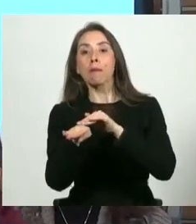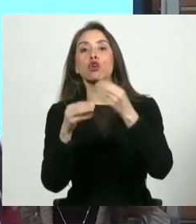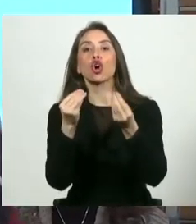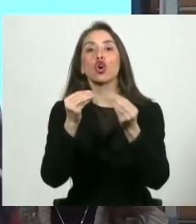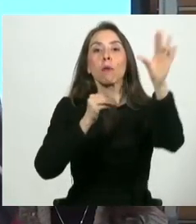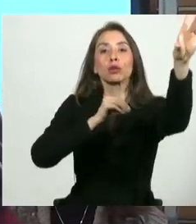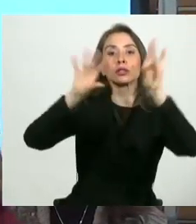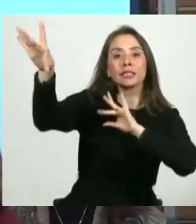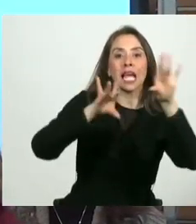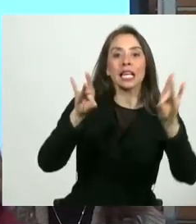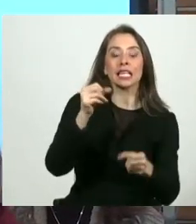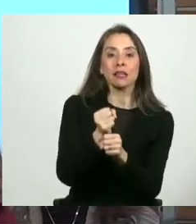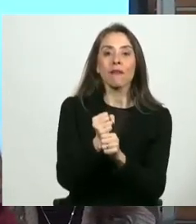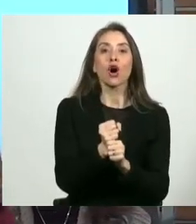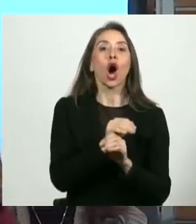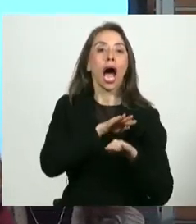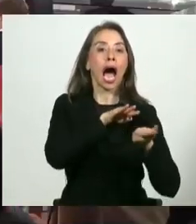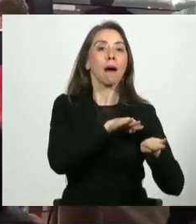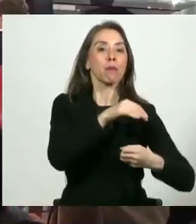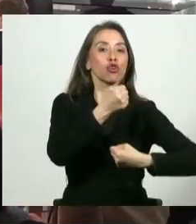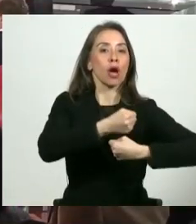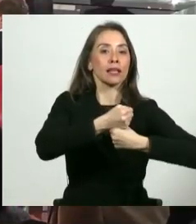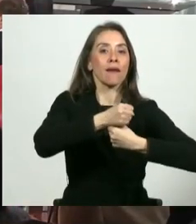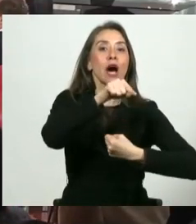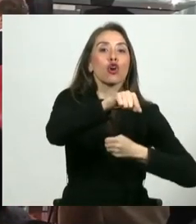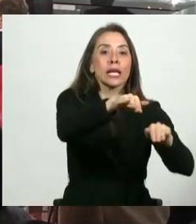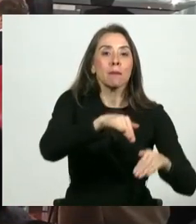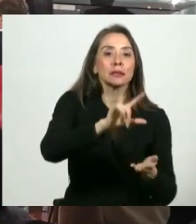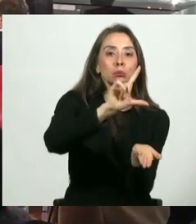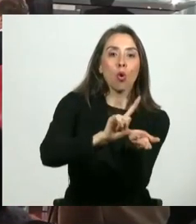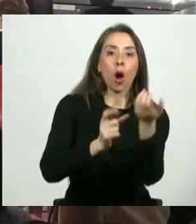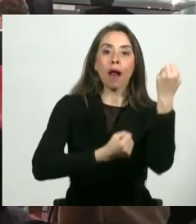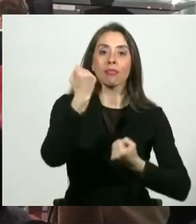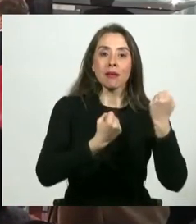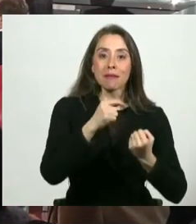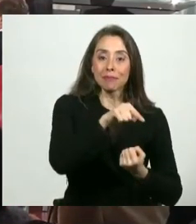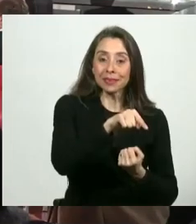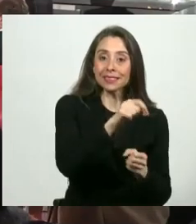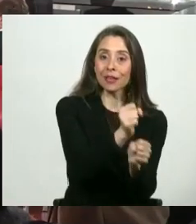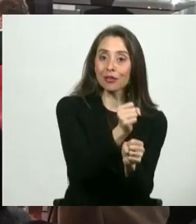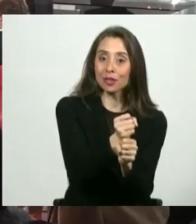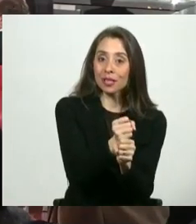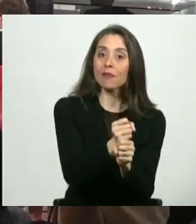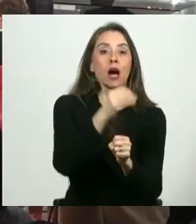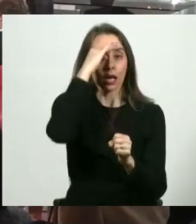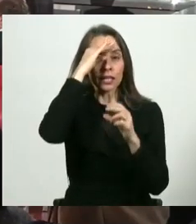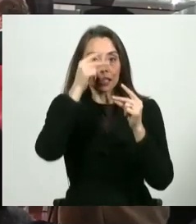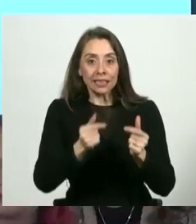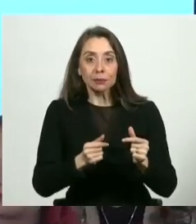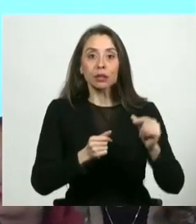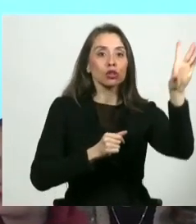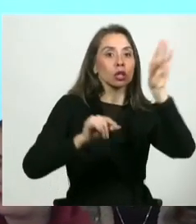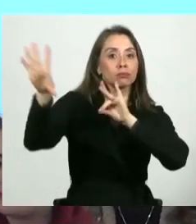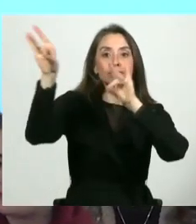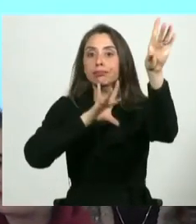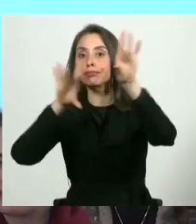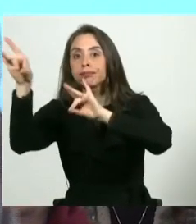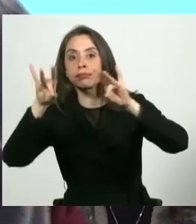reclutamiento laboral, un sistema de apoyo al empleo en el lugar del empleo, donde haya tanto especialistas, reclutadores,